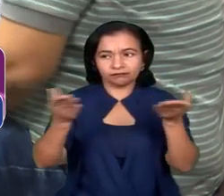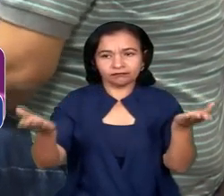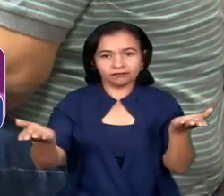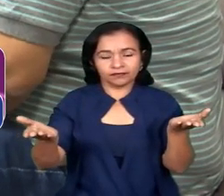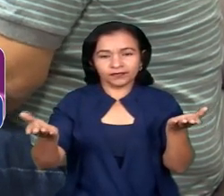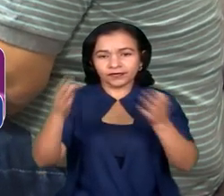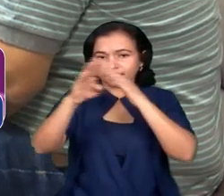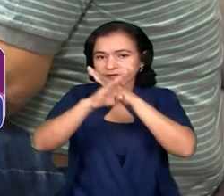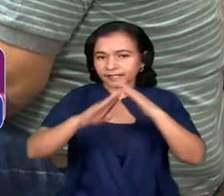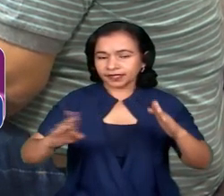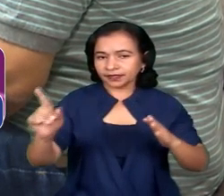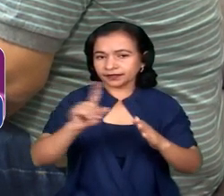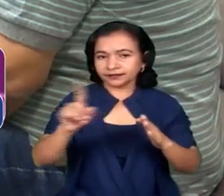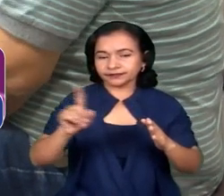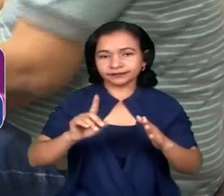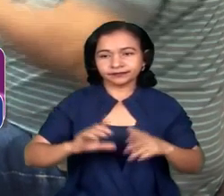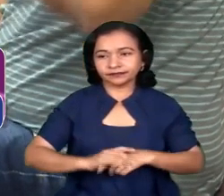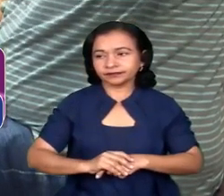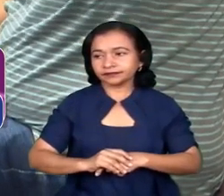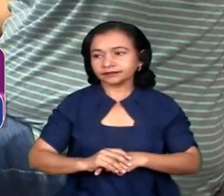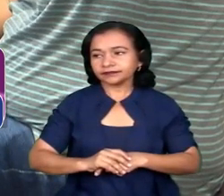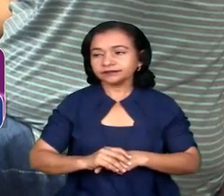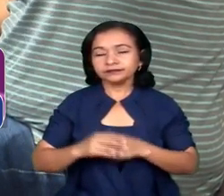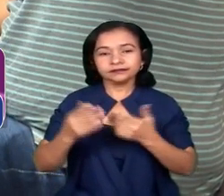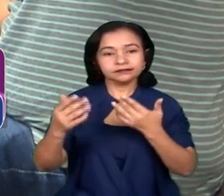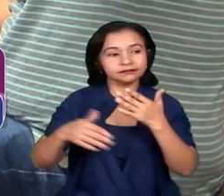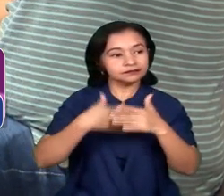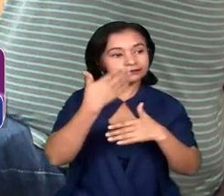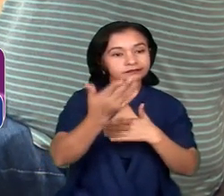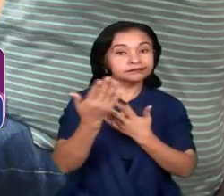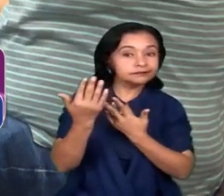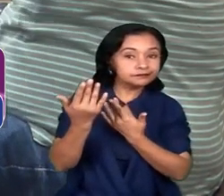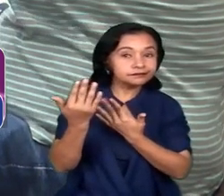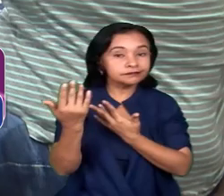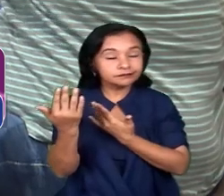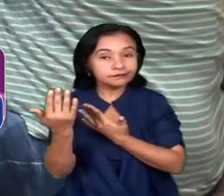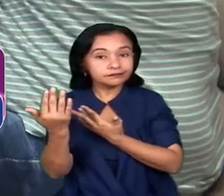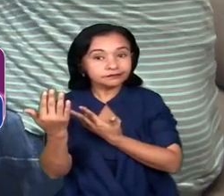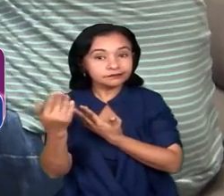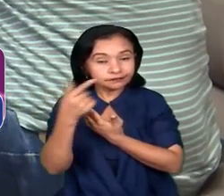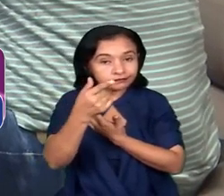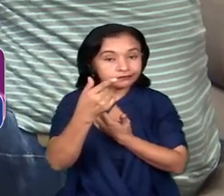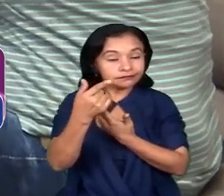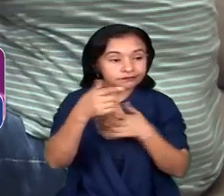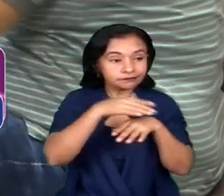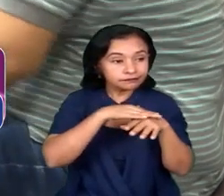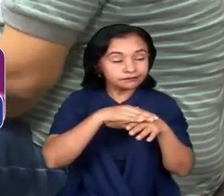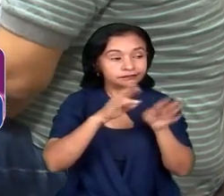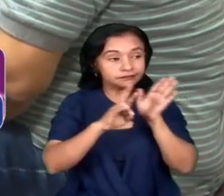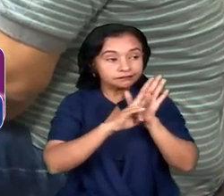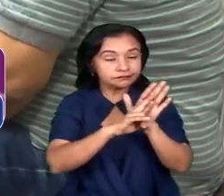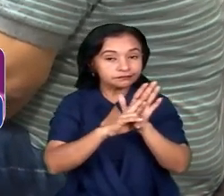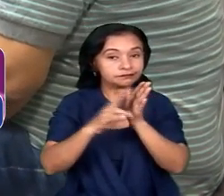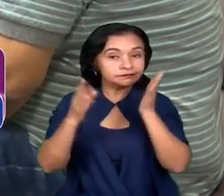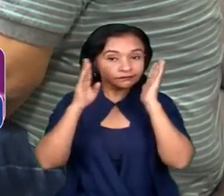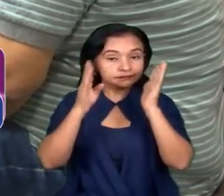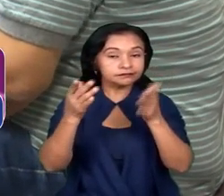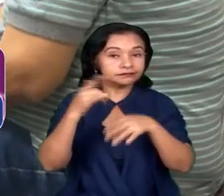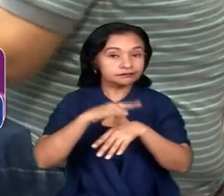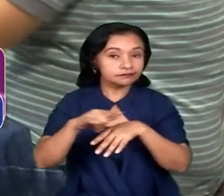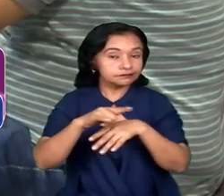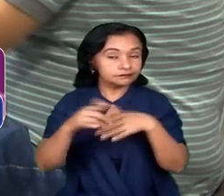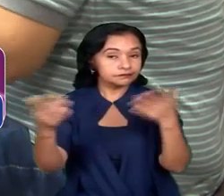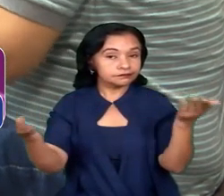Eso no es pacifismo. Pacifismo es que yo esté esperando ahí, hermano, que legalmente vos me dejes una respuesta, que busqué, pues